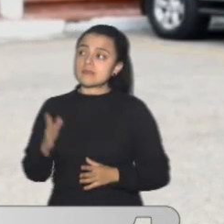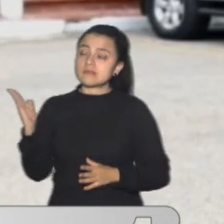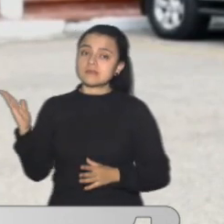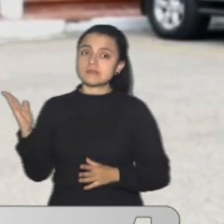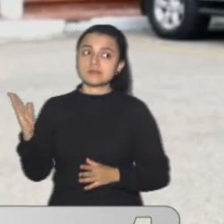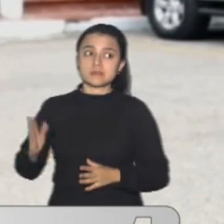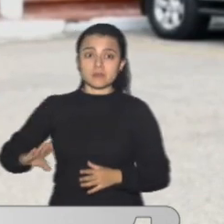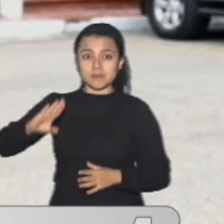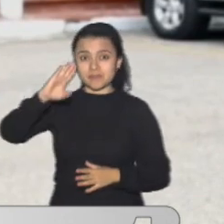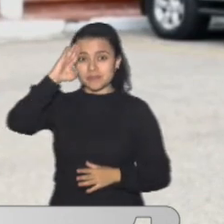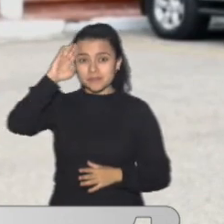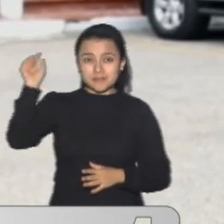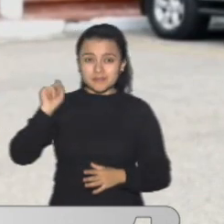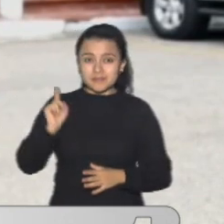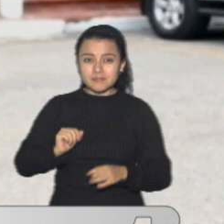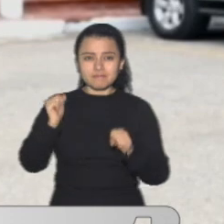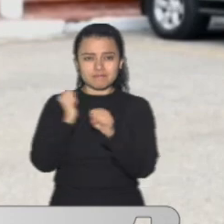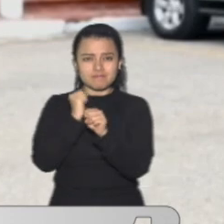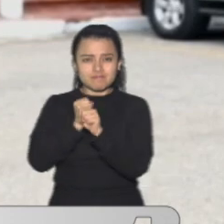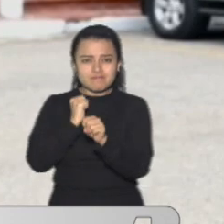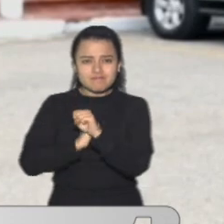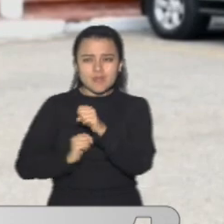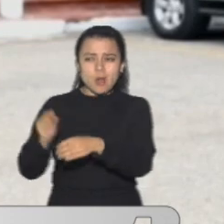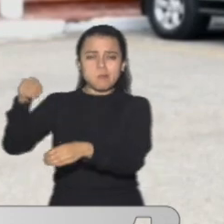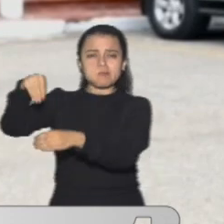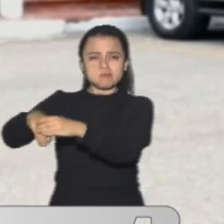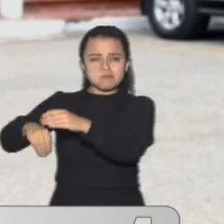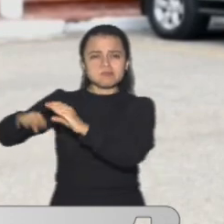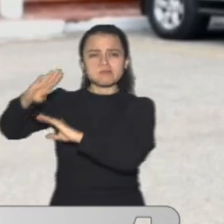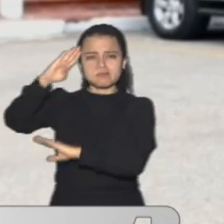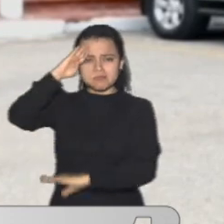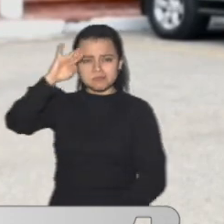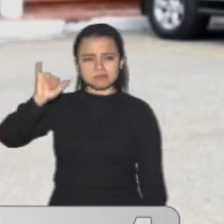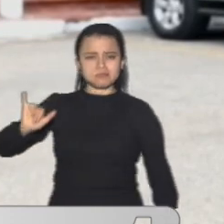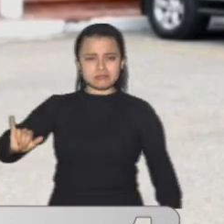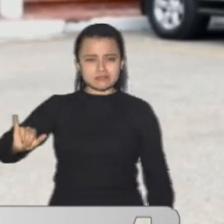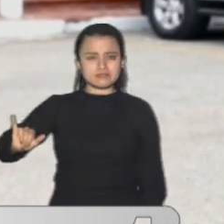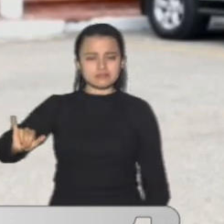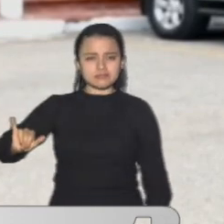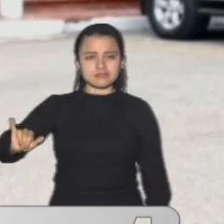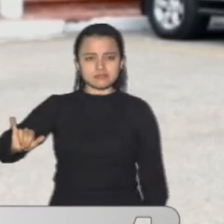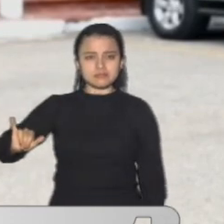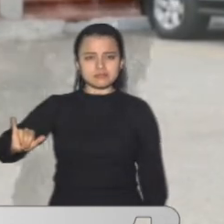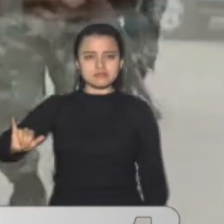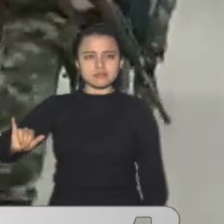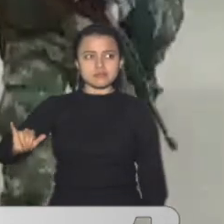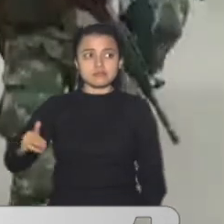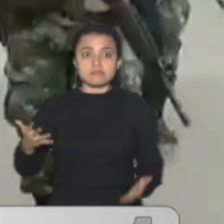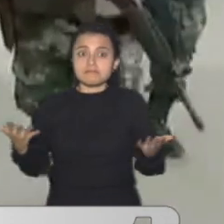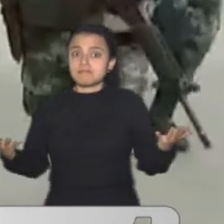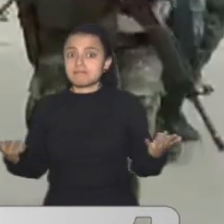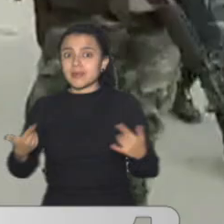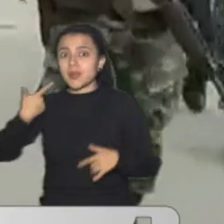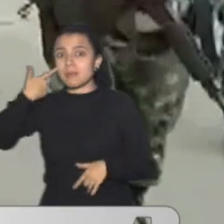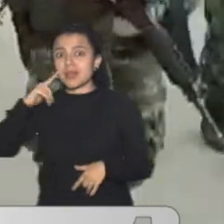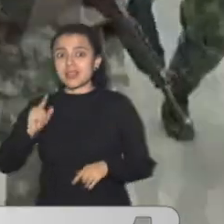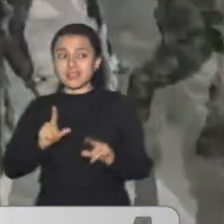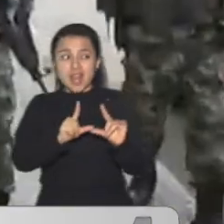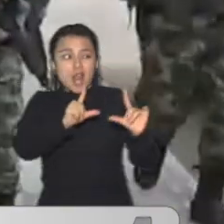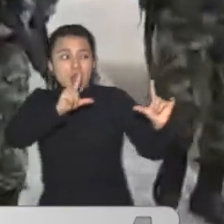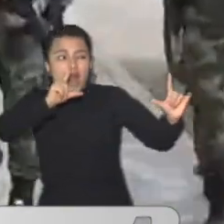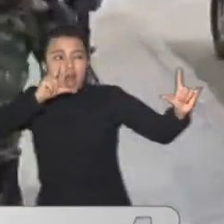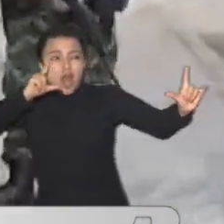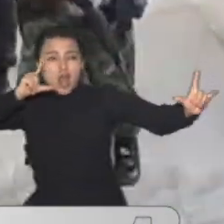el equipo de policía judicial puede establecer que la muerte de nuestro uniformado fue ocasionado por acciones de franco tiro el